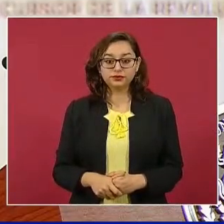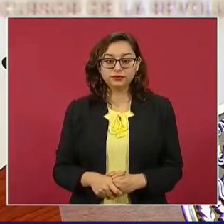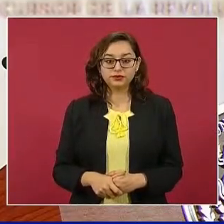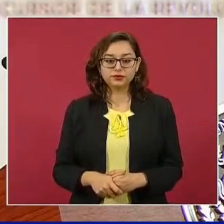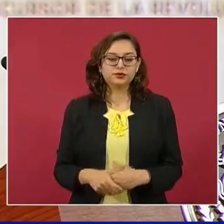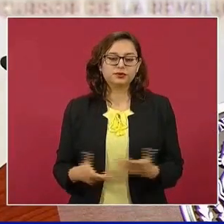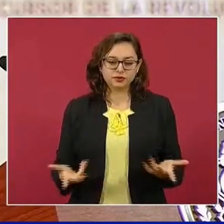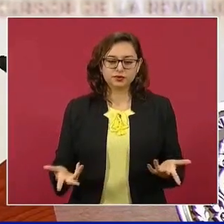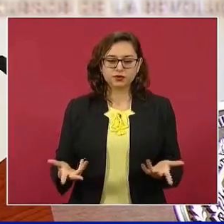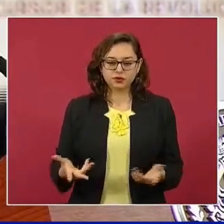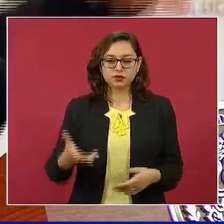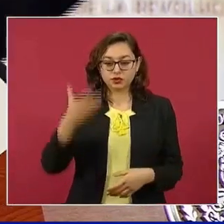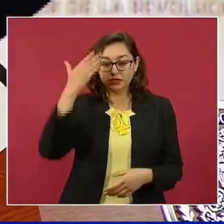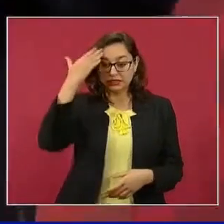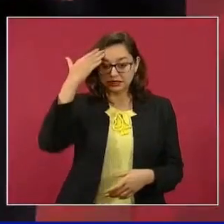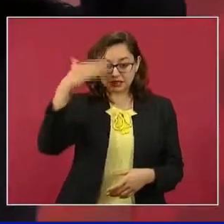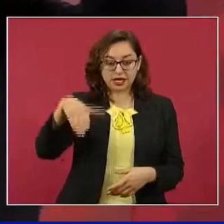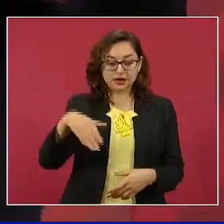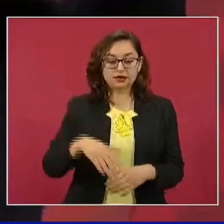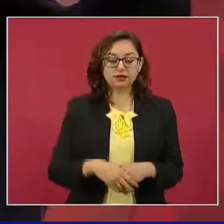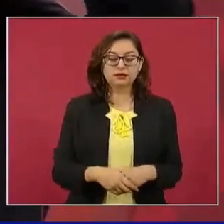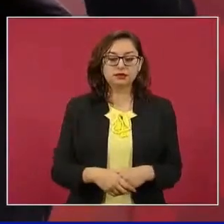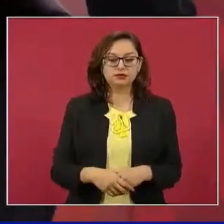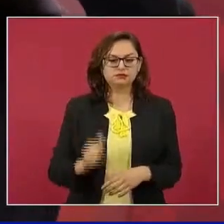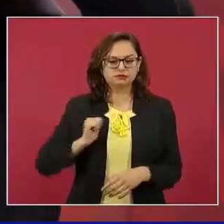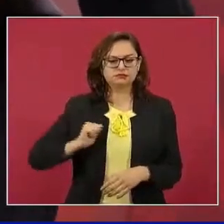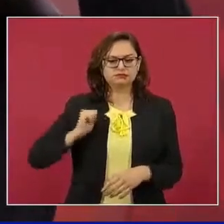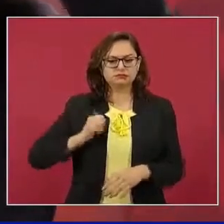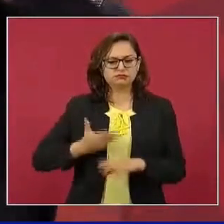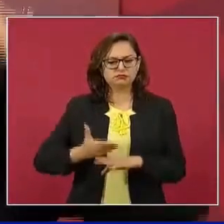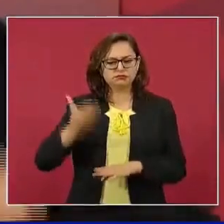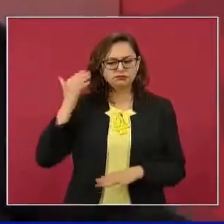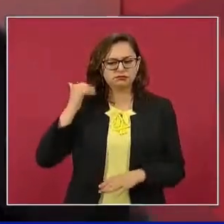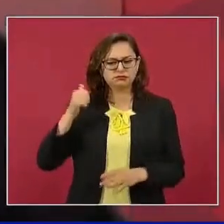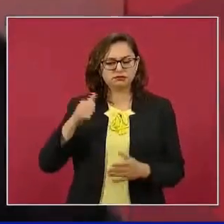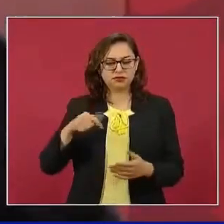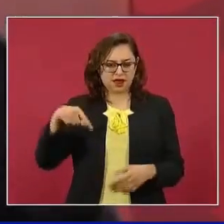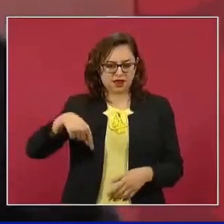las llamadas cartas de intención, ¿se acuerdan? Que imponían aquí.